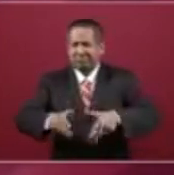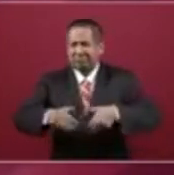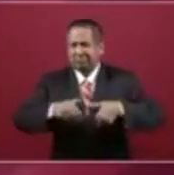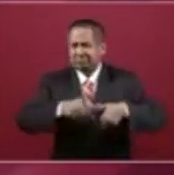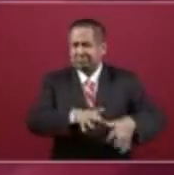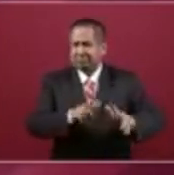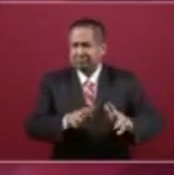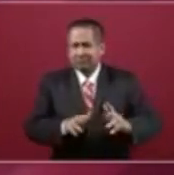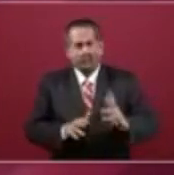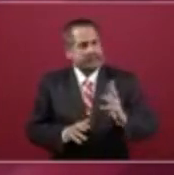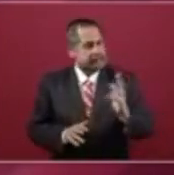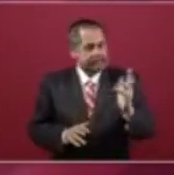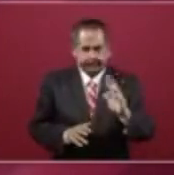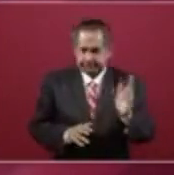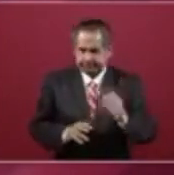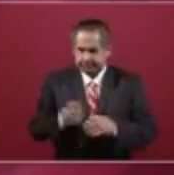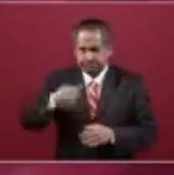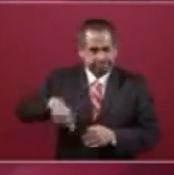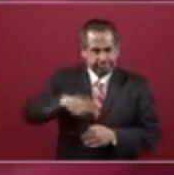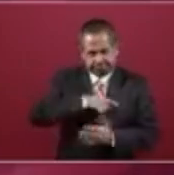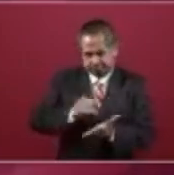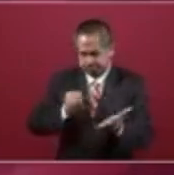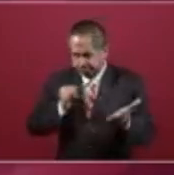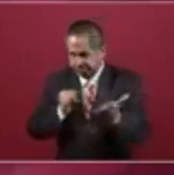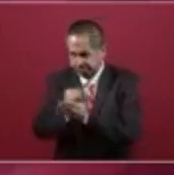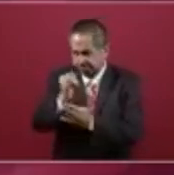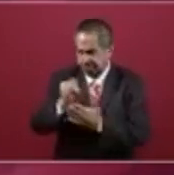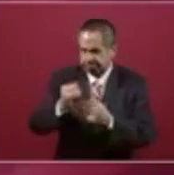Entonces, tenemos que tomar decisiones